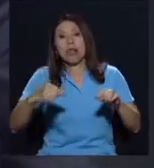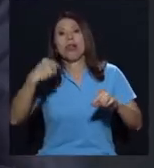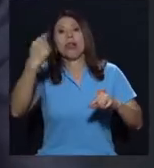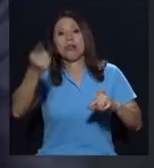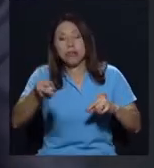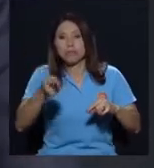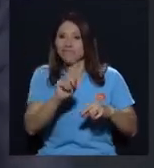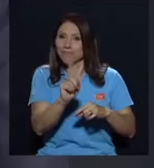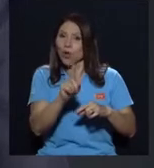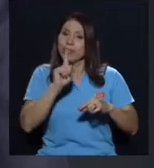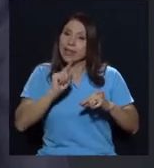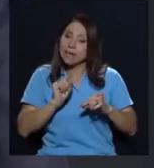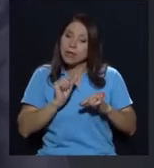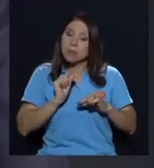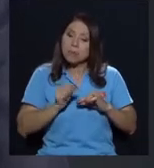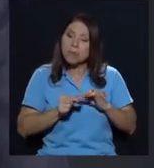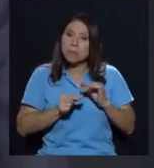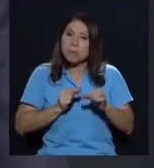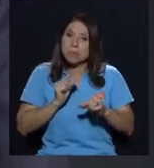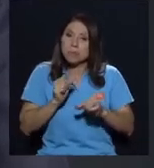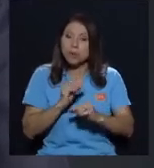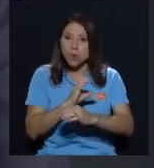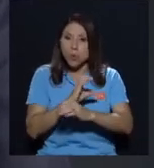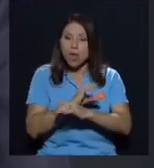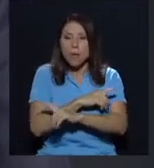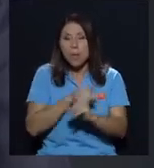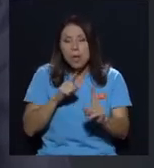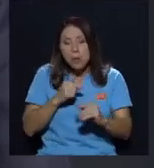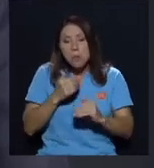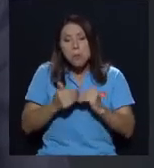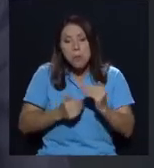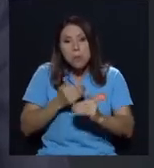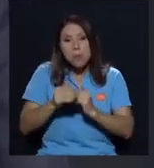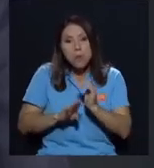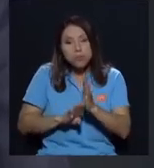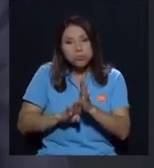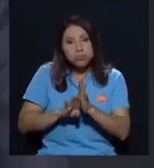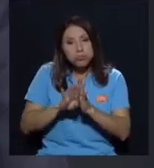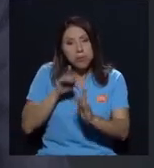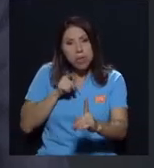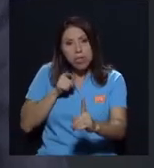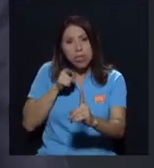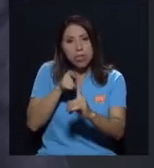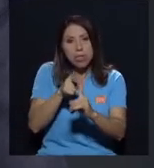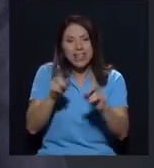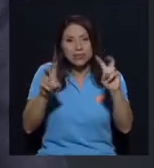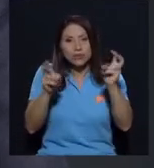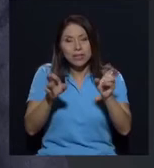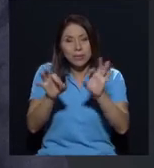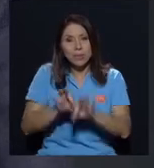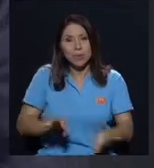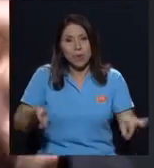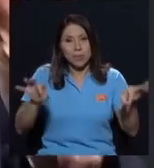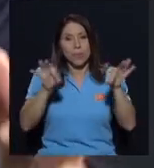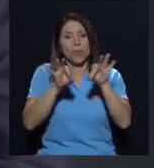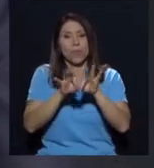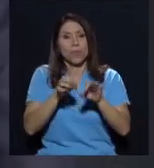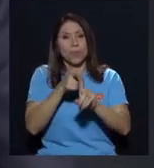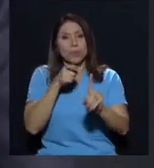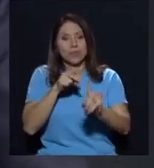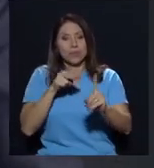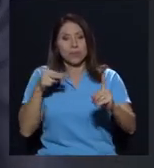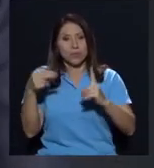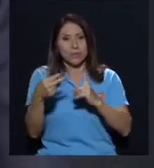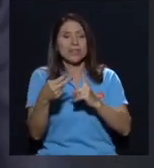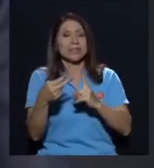yo avanzando en esa dirección es un tema también que me parece muy importante desde el punto de vista